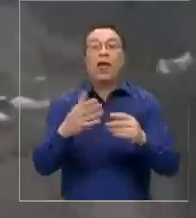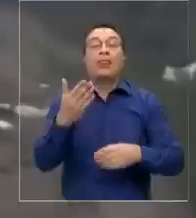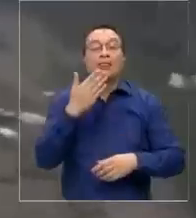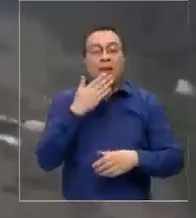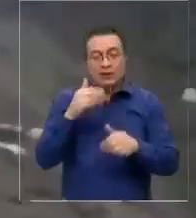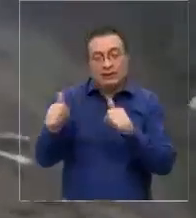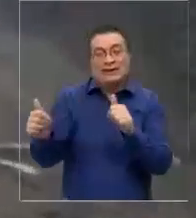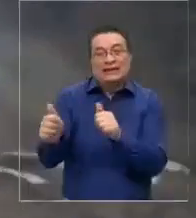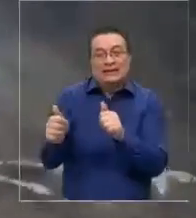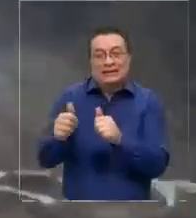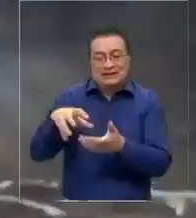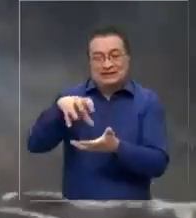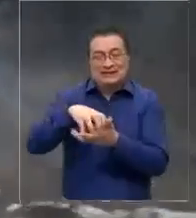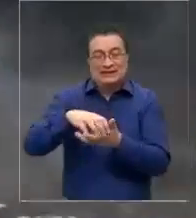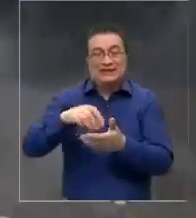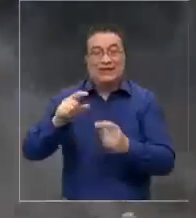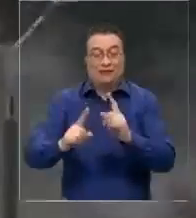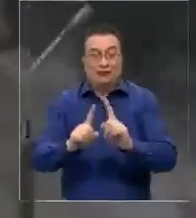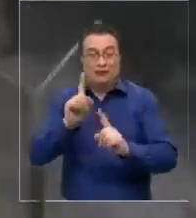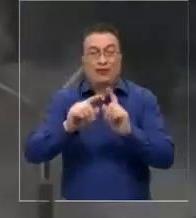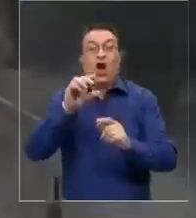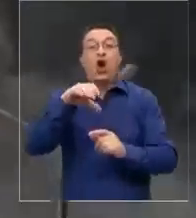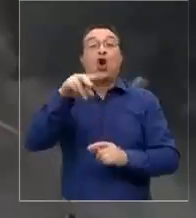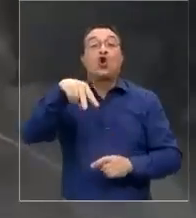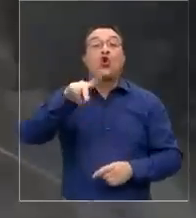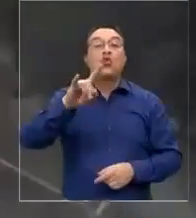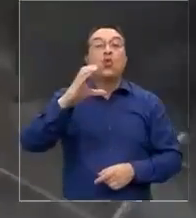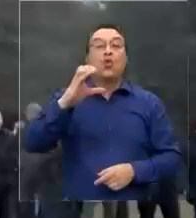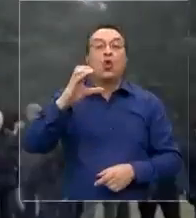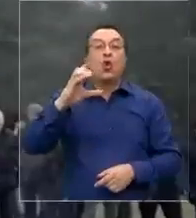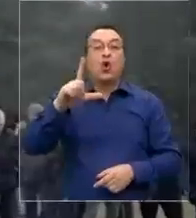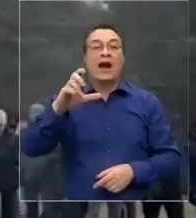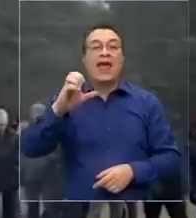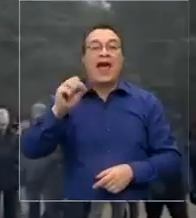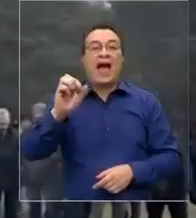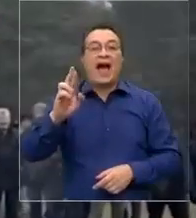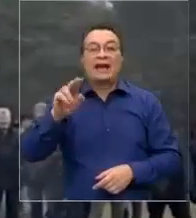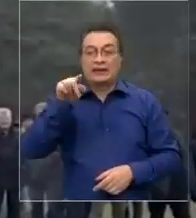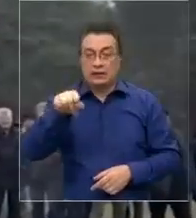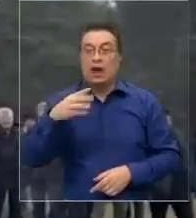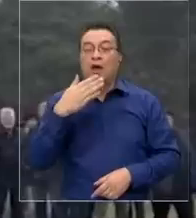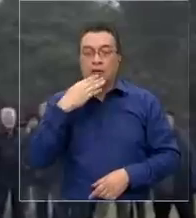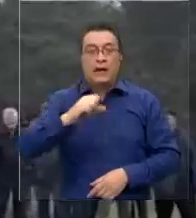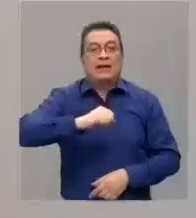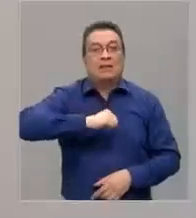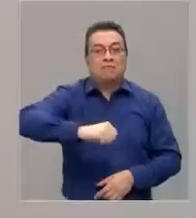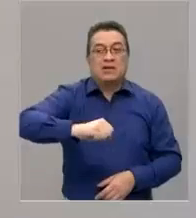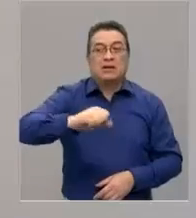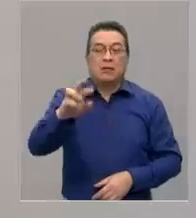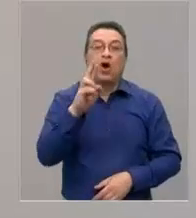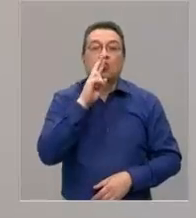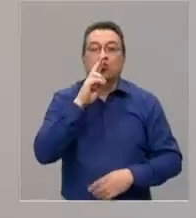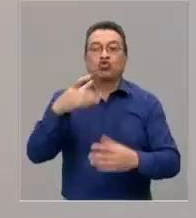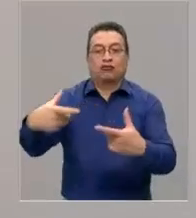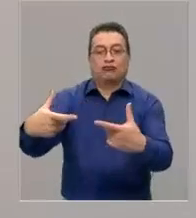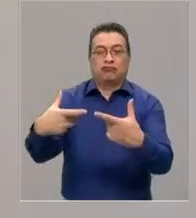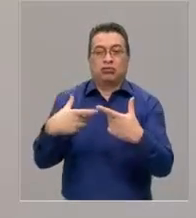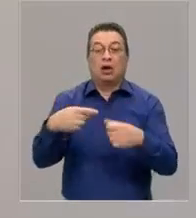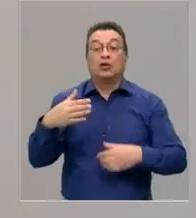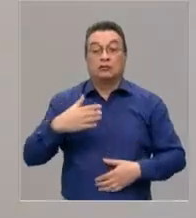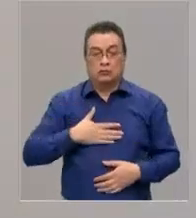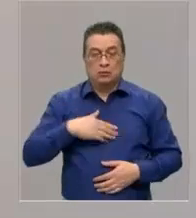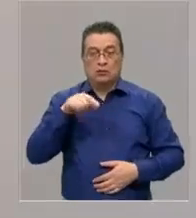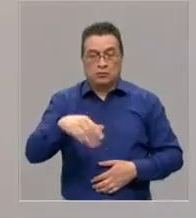en las cercanías de una planta nuclear, donde miles de personas buscaban impedir el avance de los rusos. Nos quedamos